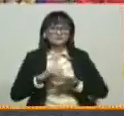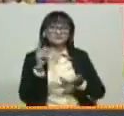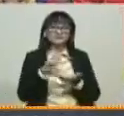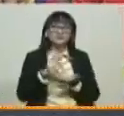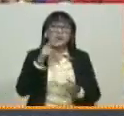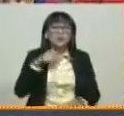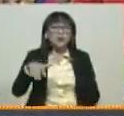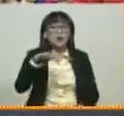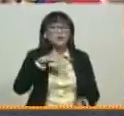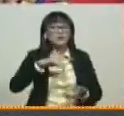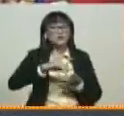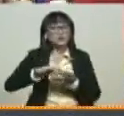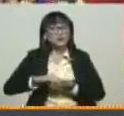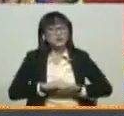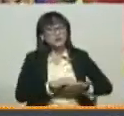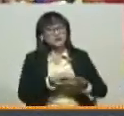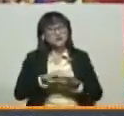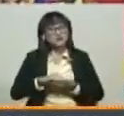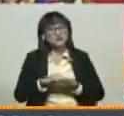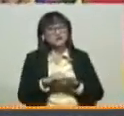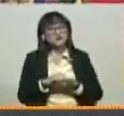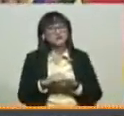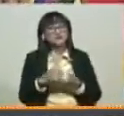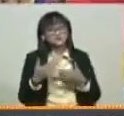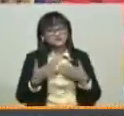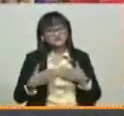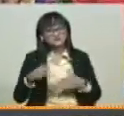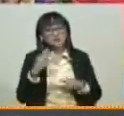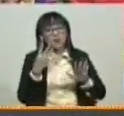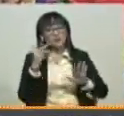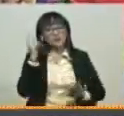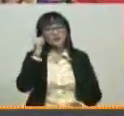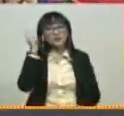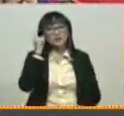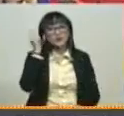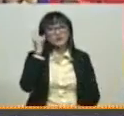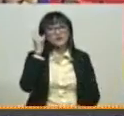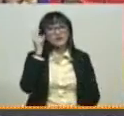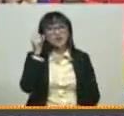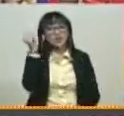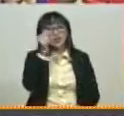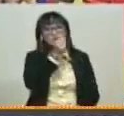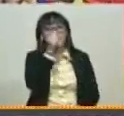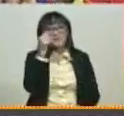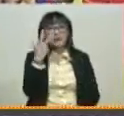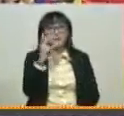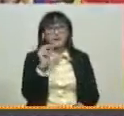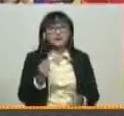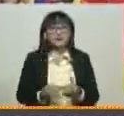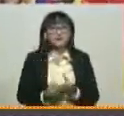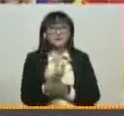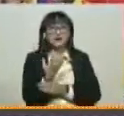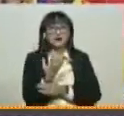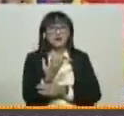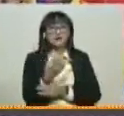de Trujillo, dentro de 8 días, el domingo 20 de mayo,